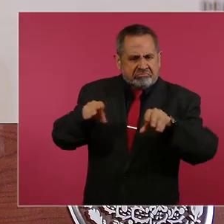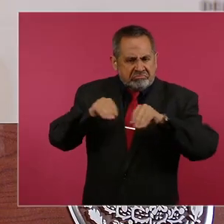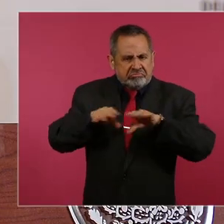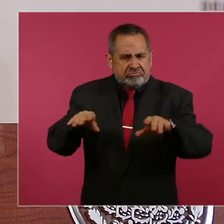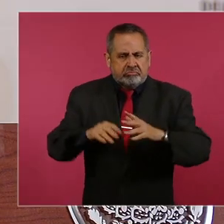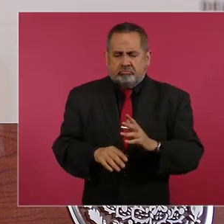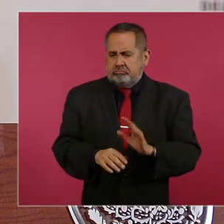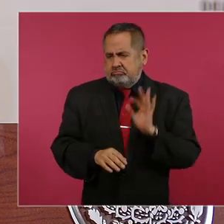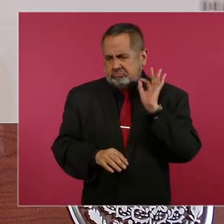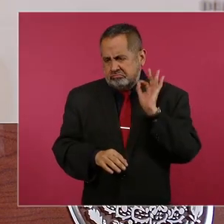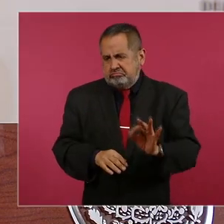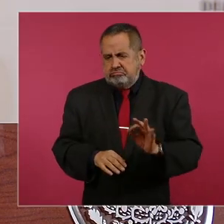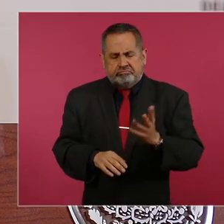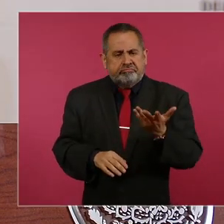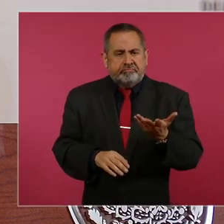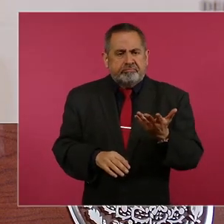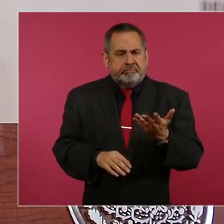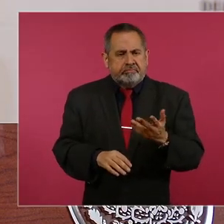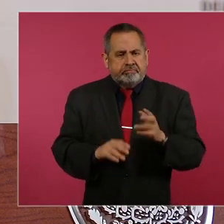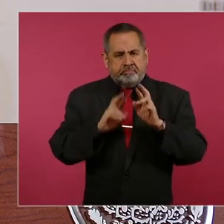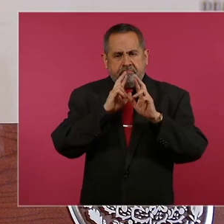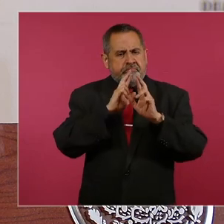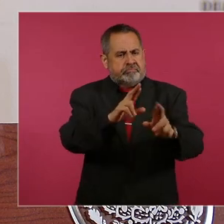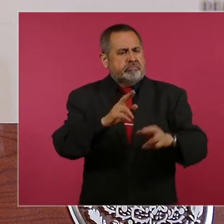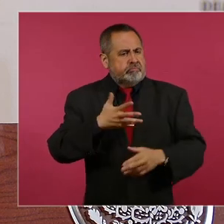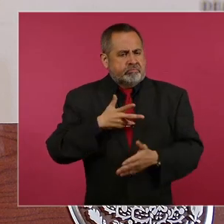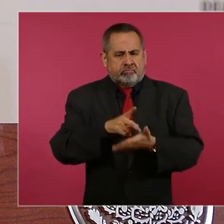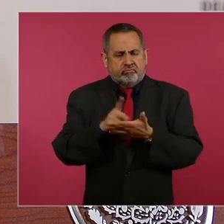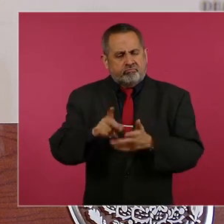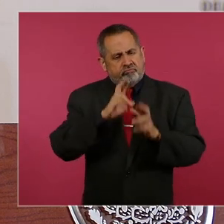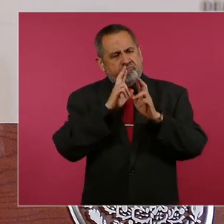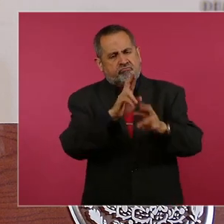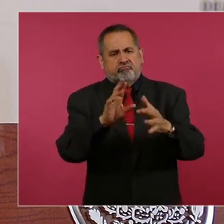podemos ejercer nuestro derecho de réplica,